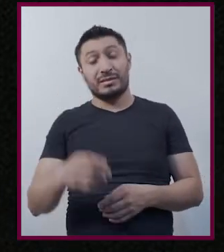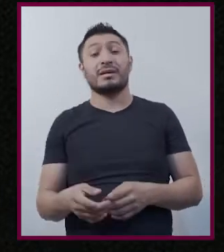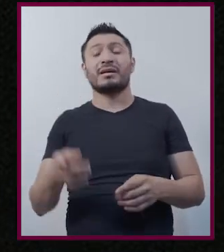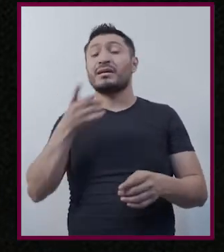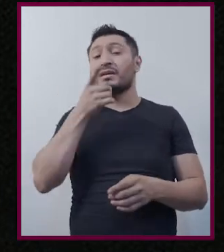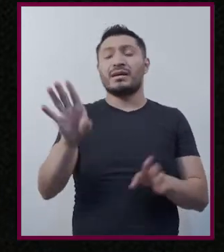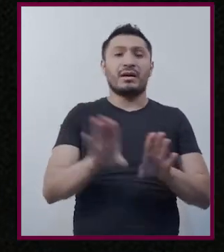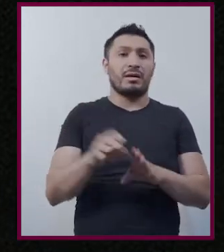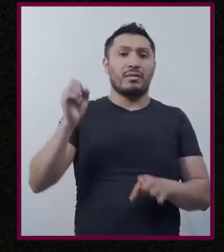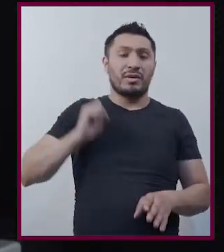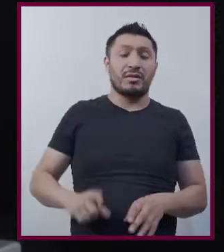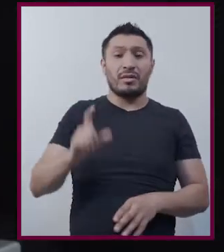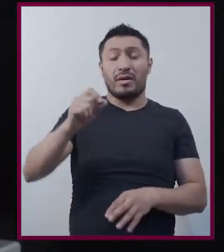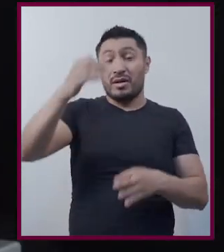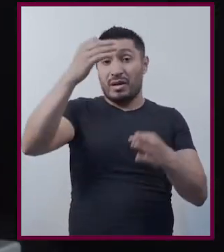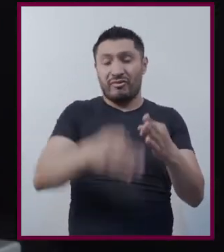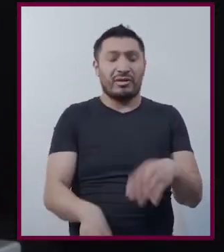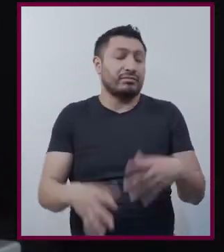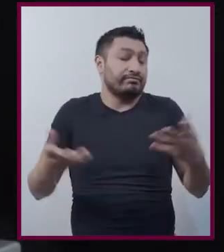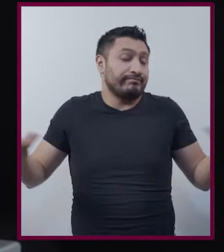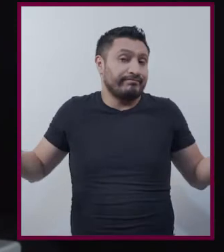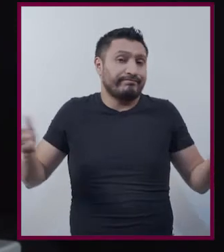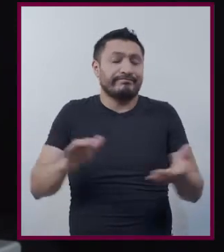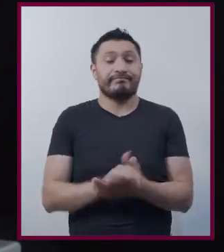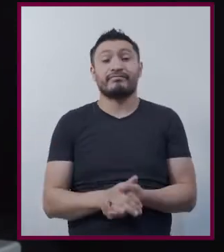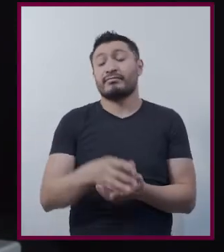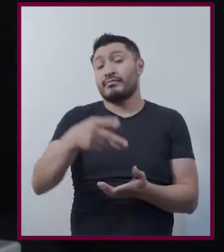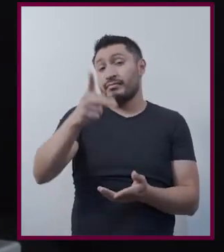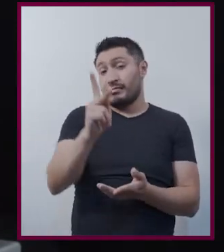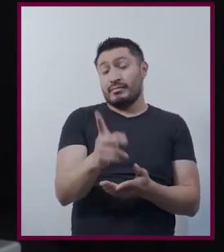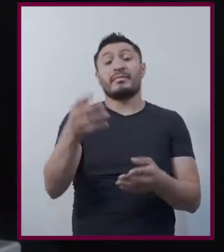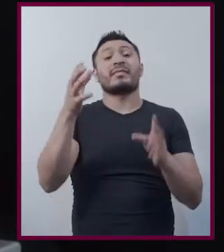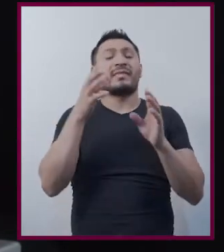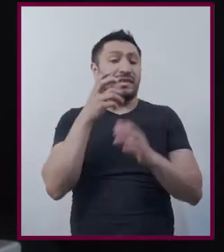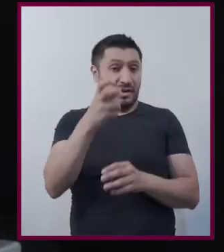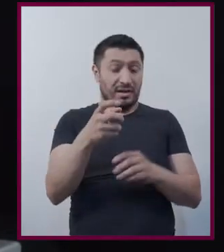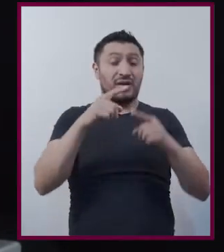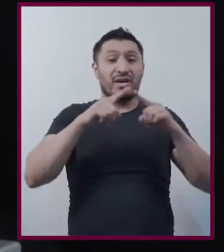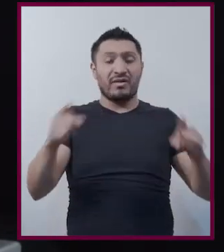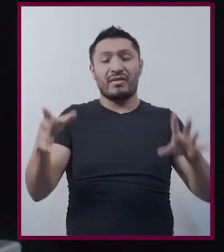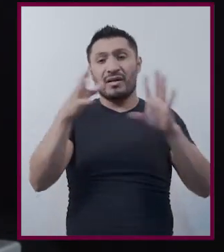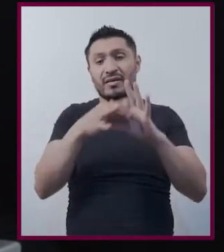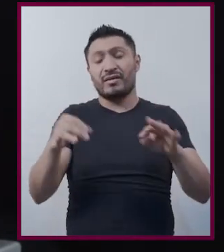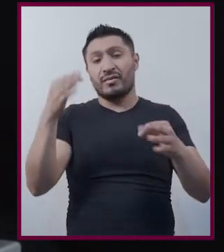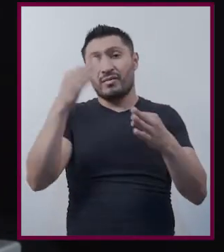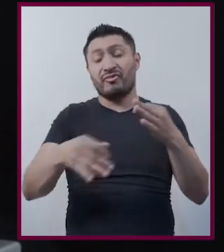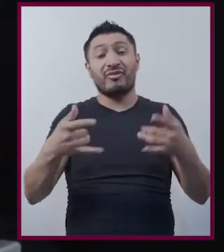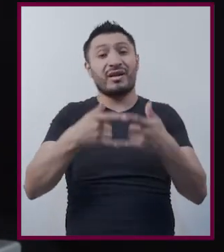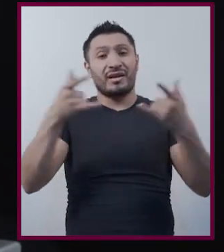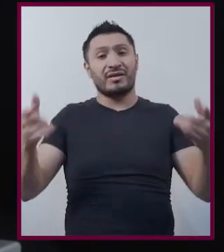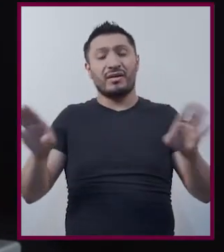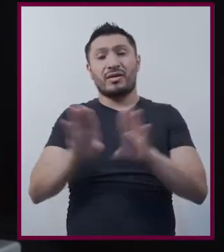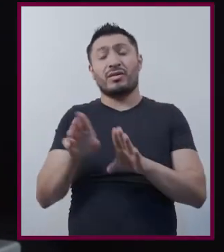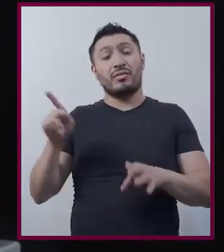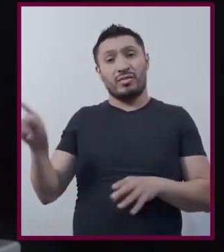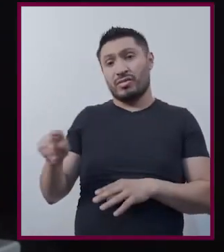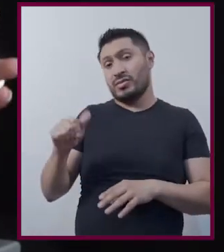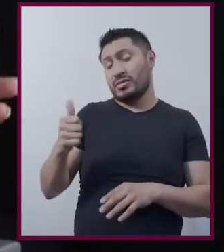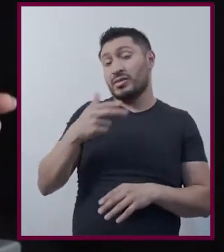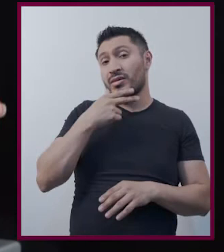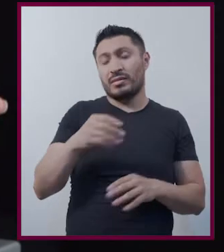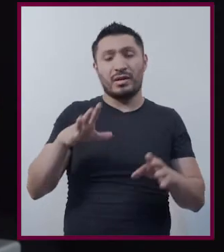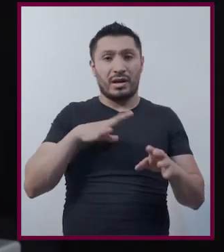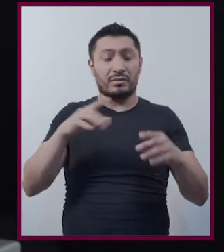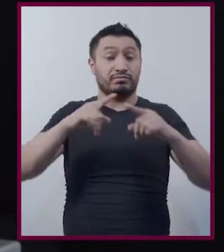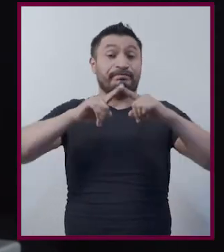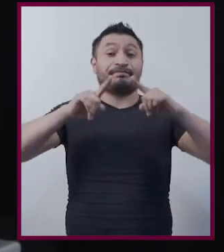final del siglo XX, de plano. Pero de eso a describirlo como el final de la historia, como hizo Fukuyama, existe un